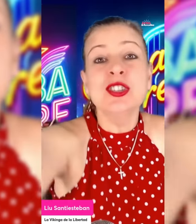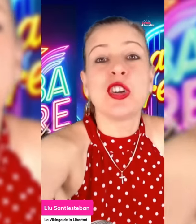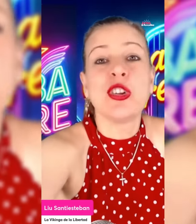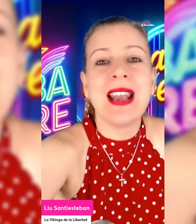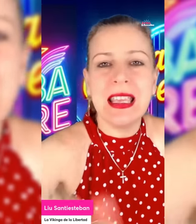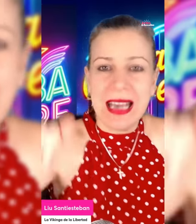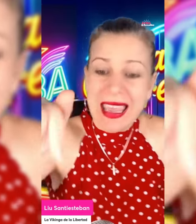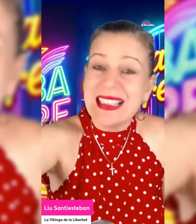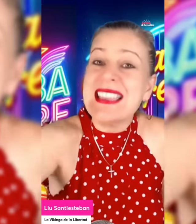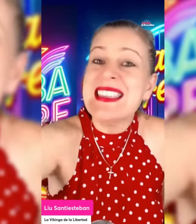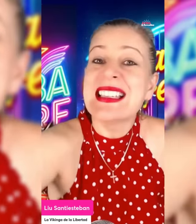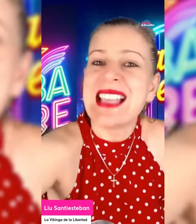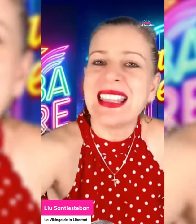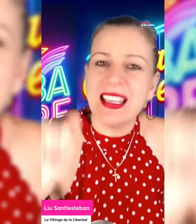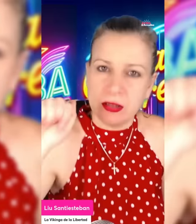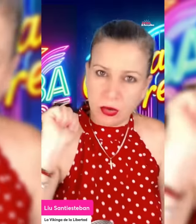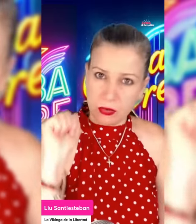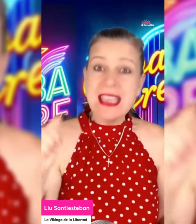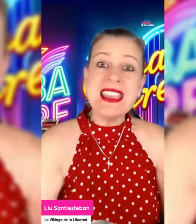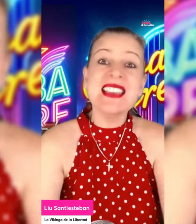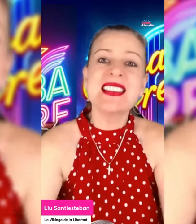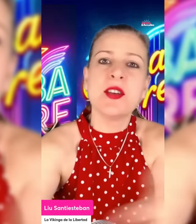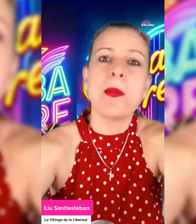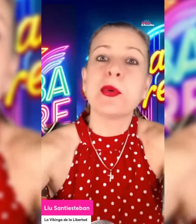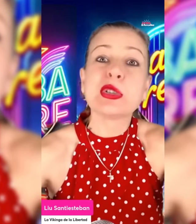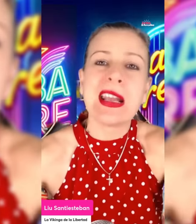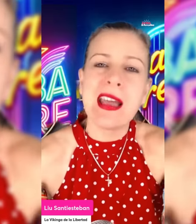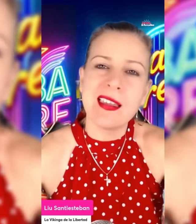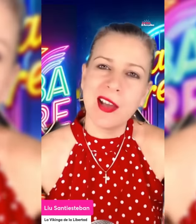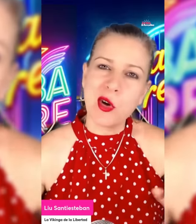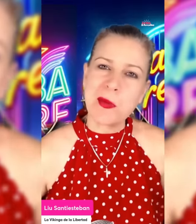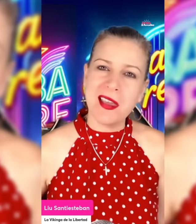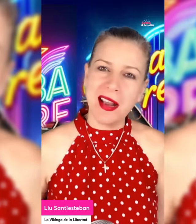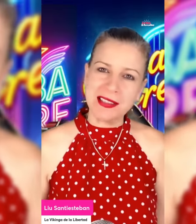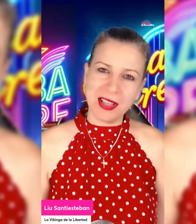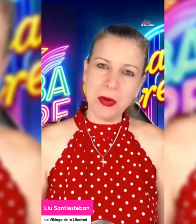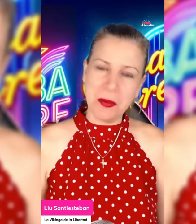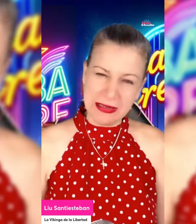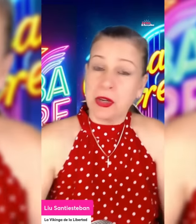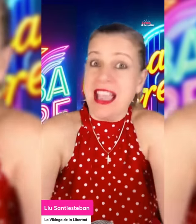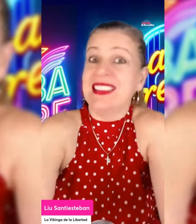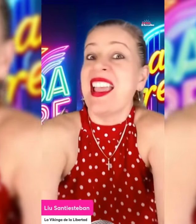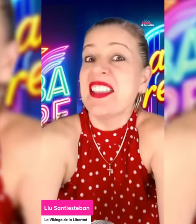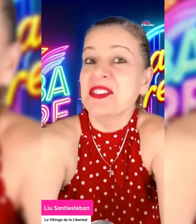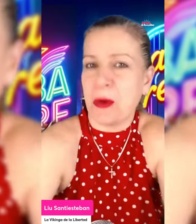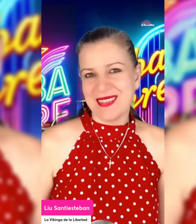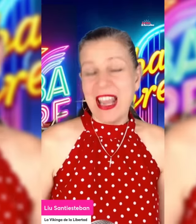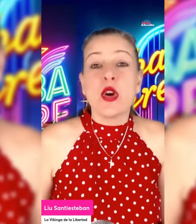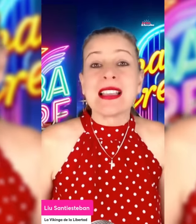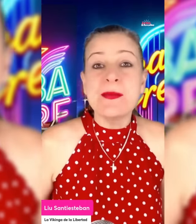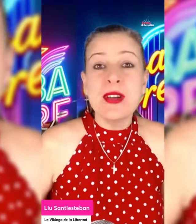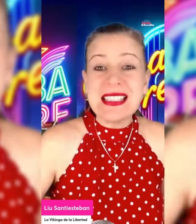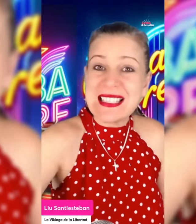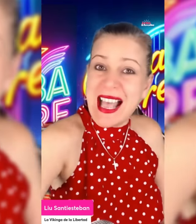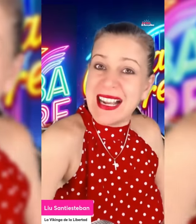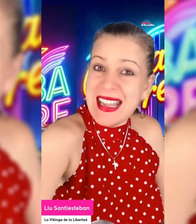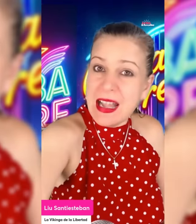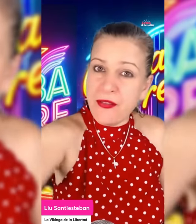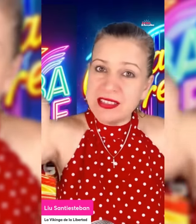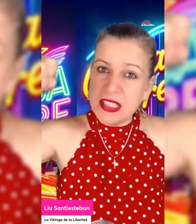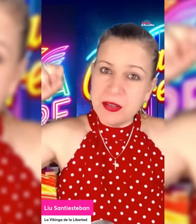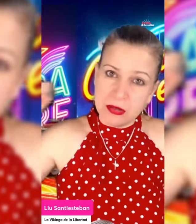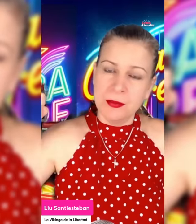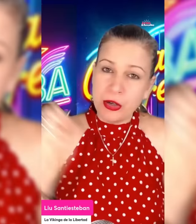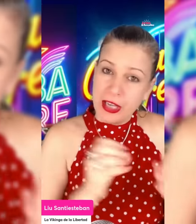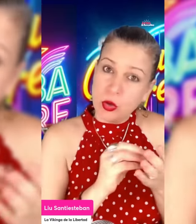dinero dentro de la isla, el que ya está dentro. Y ese no aporta nada a la economía de la dictadura, ¿viste? Porque ya está allá adentro. Lo que hacemos es sacar